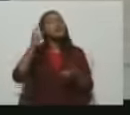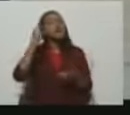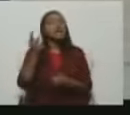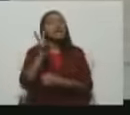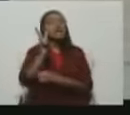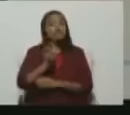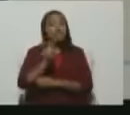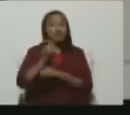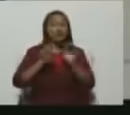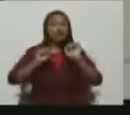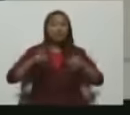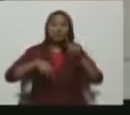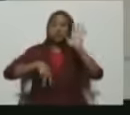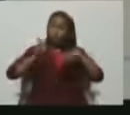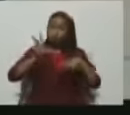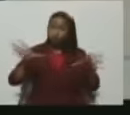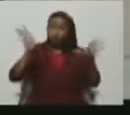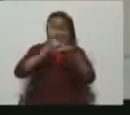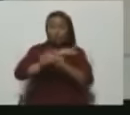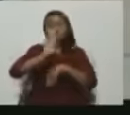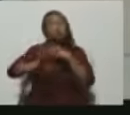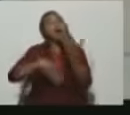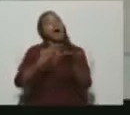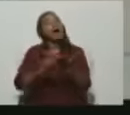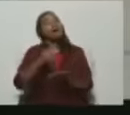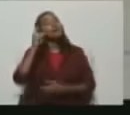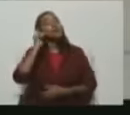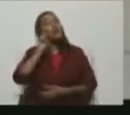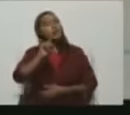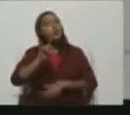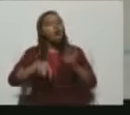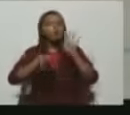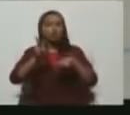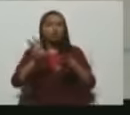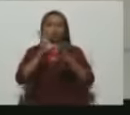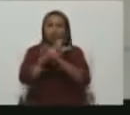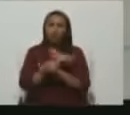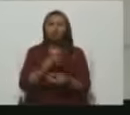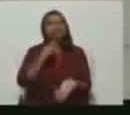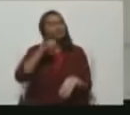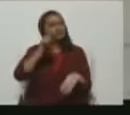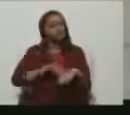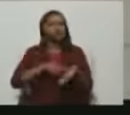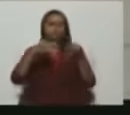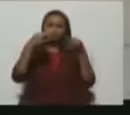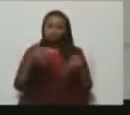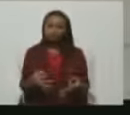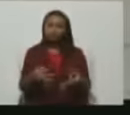las 12 de la noche hasta el día lunes a las 12 de la noche, establecer estricto control fronterizo